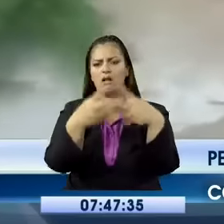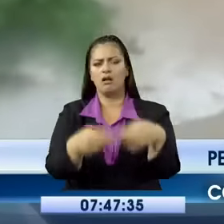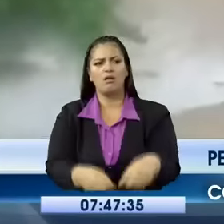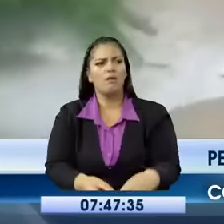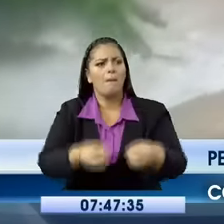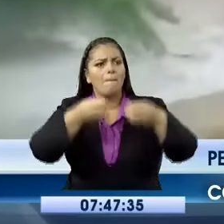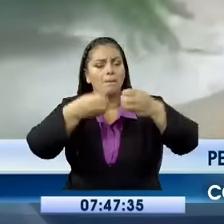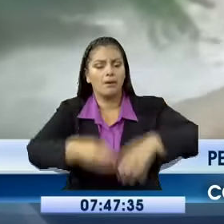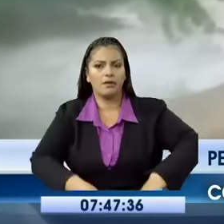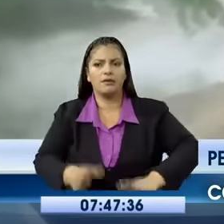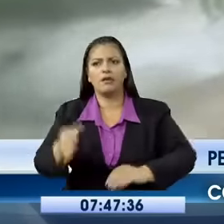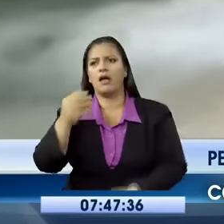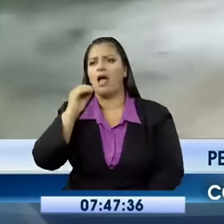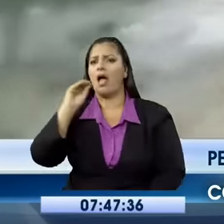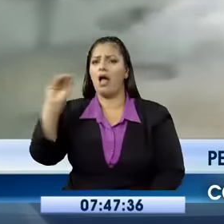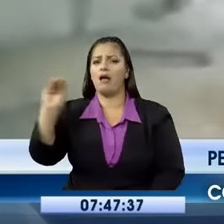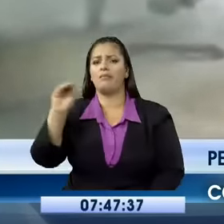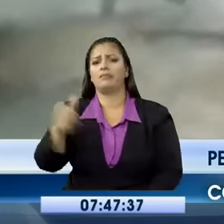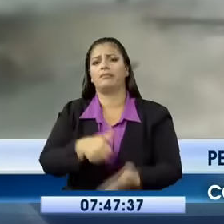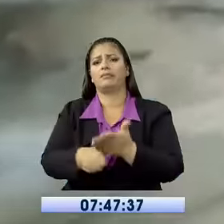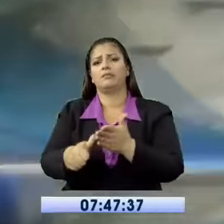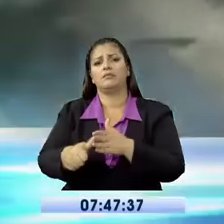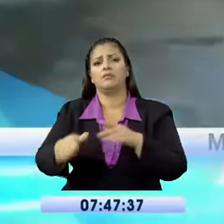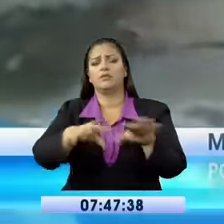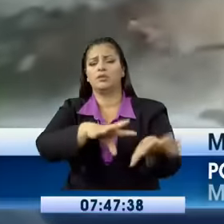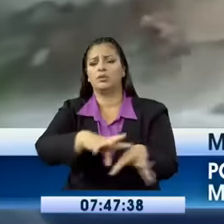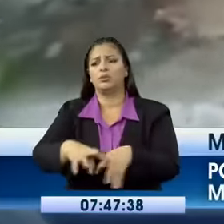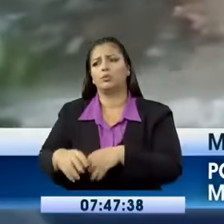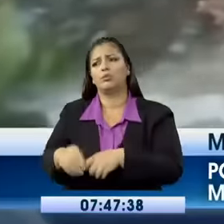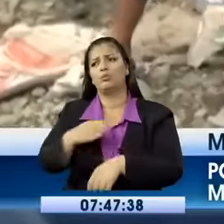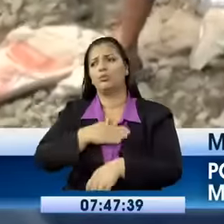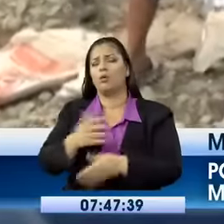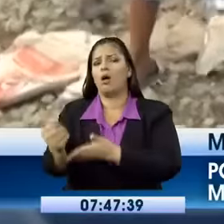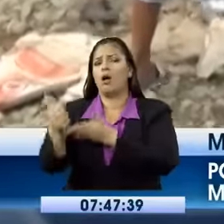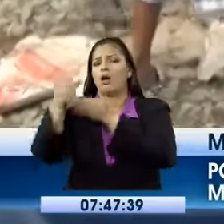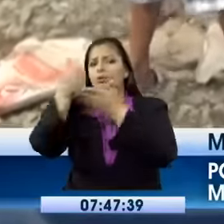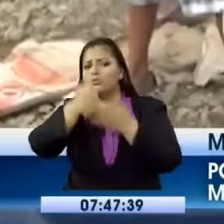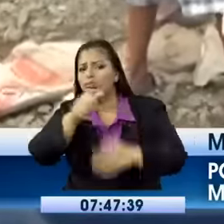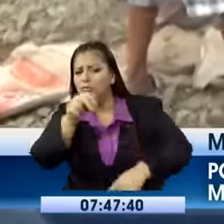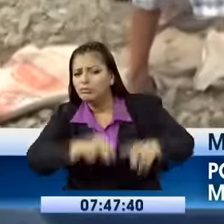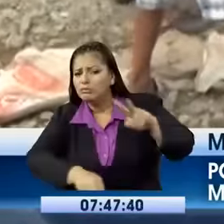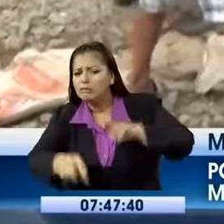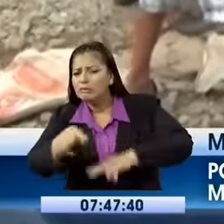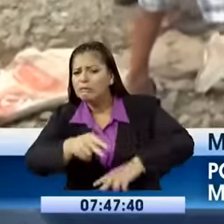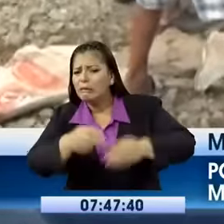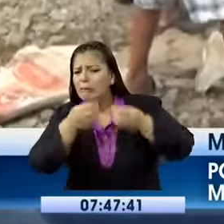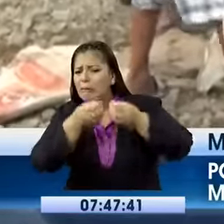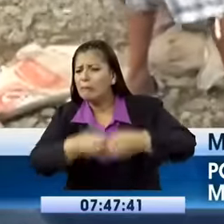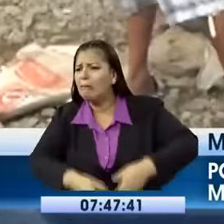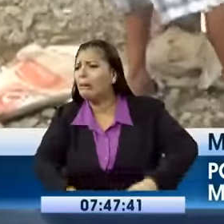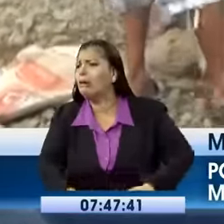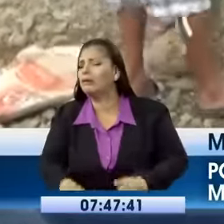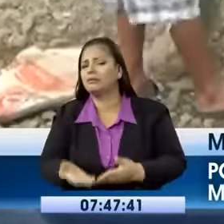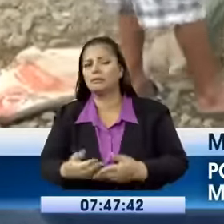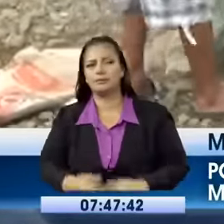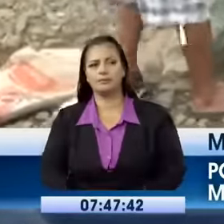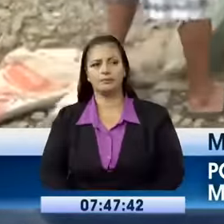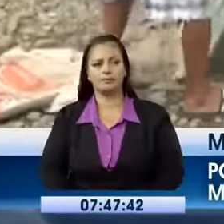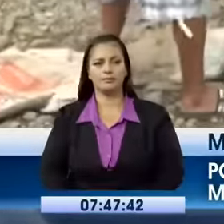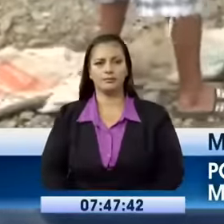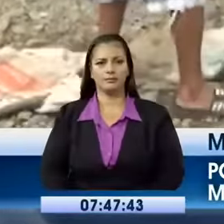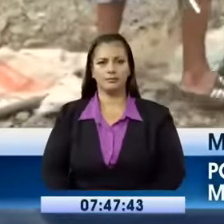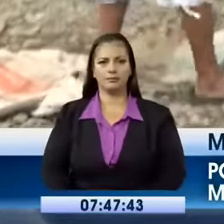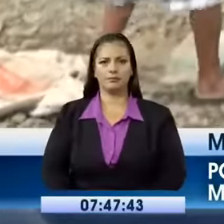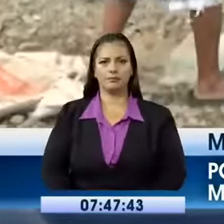agricultura para poder levantar la información real de la pérdida en l la chica los moradores en el transcurso de la